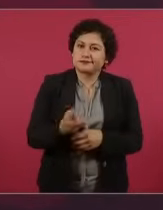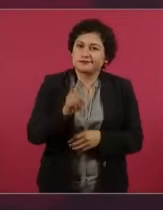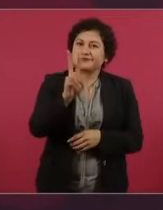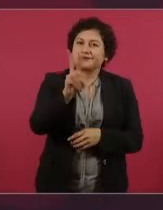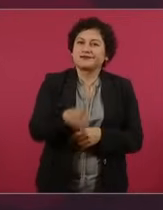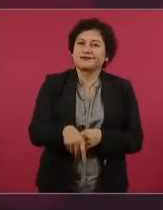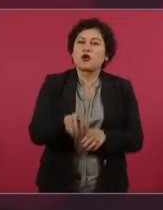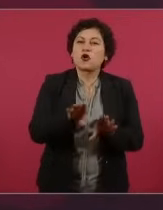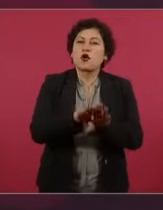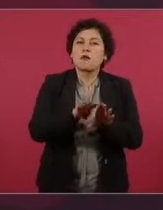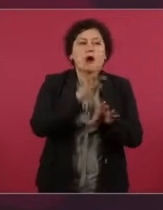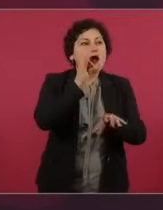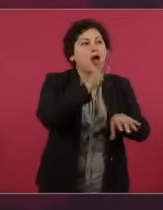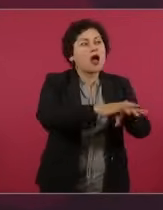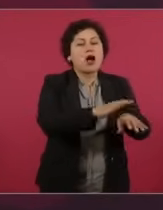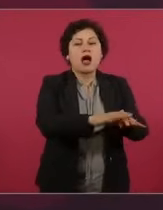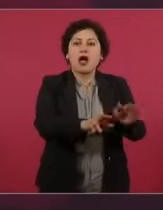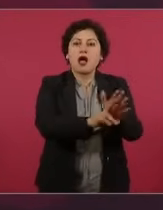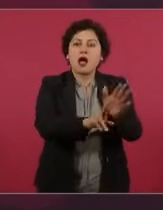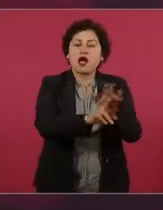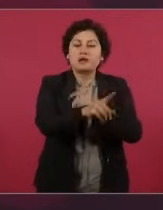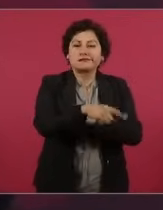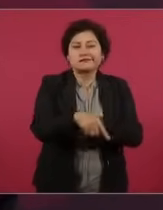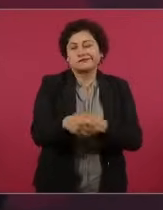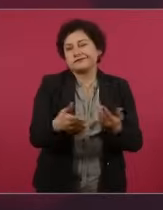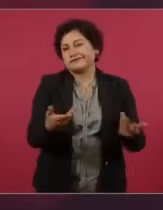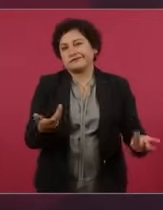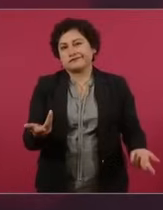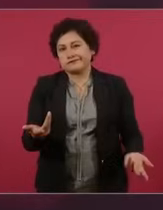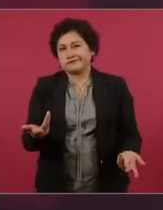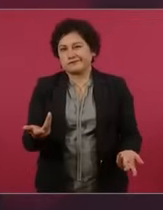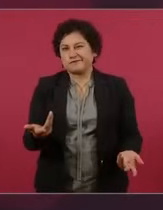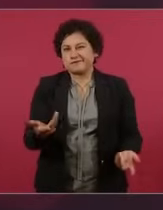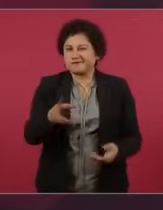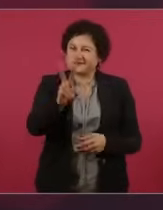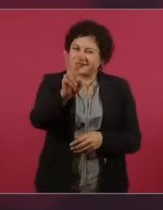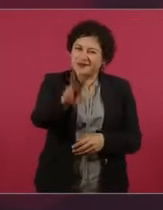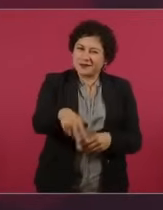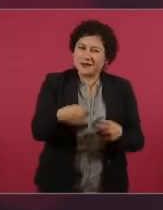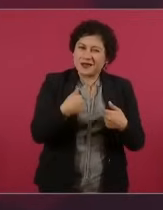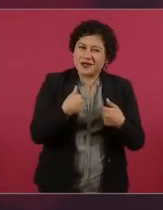alarma, todo. Y los entiendo,